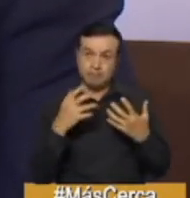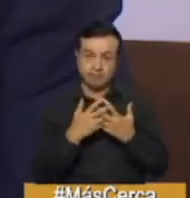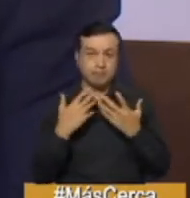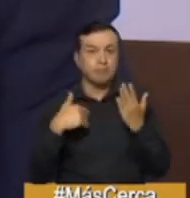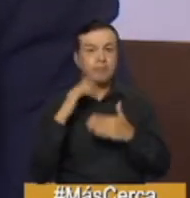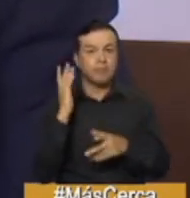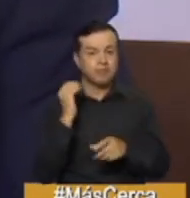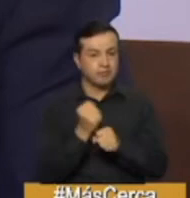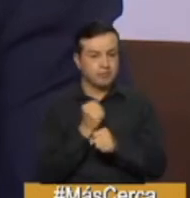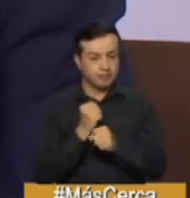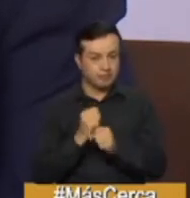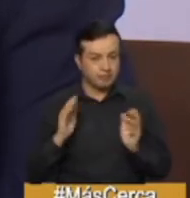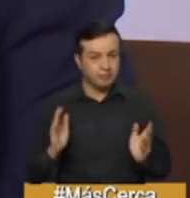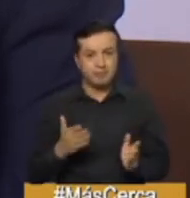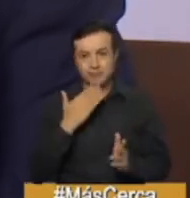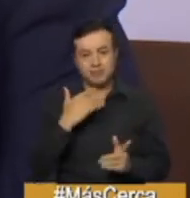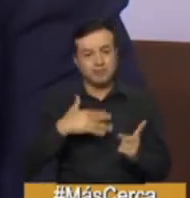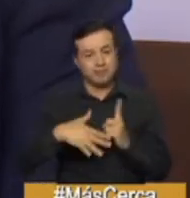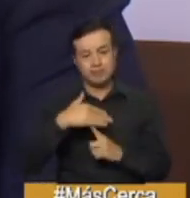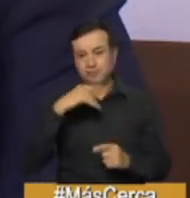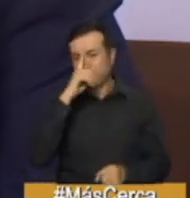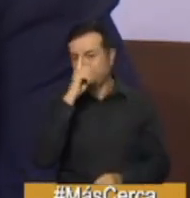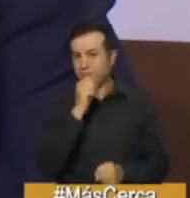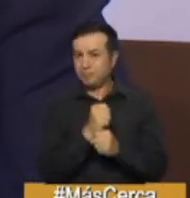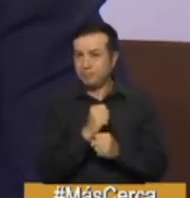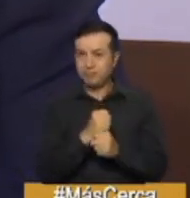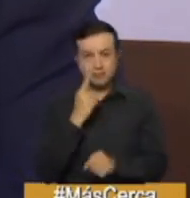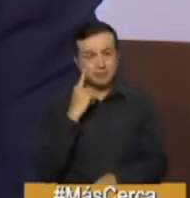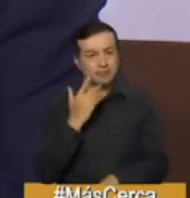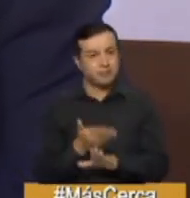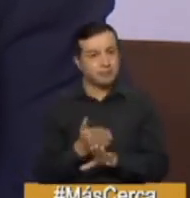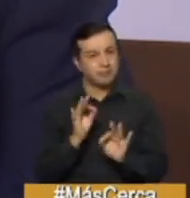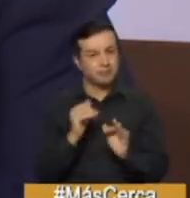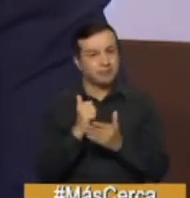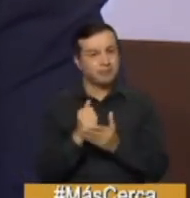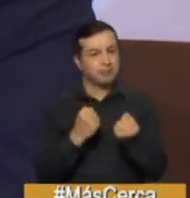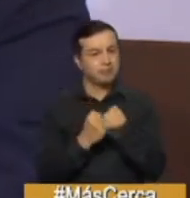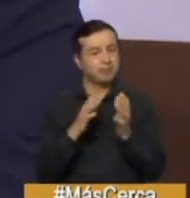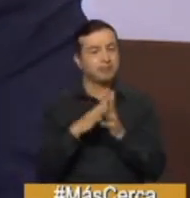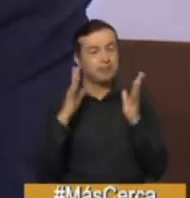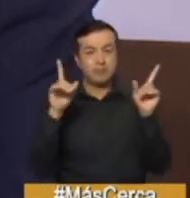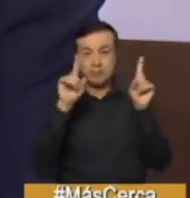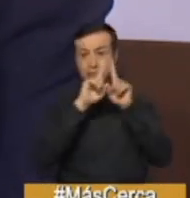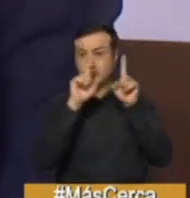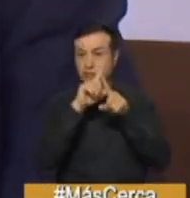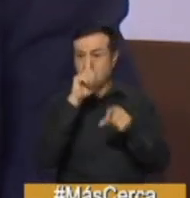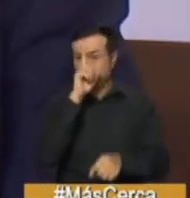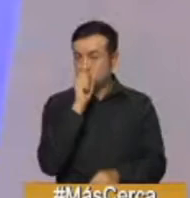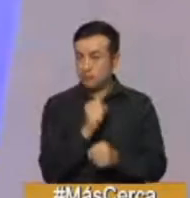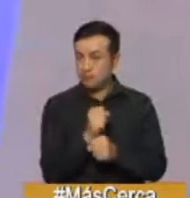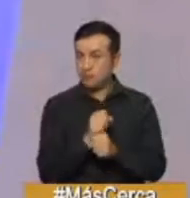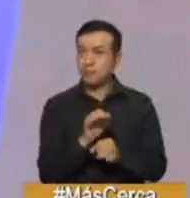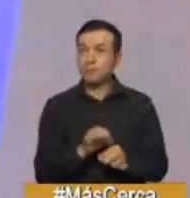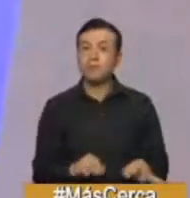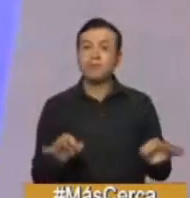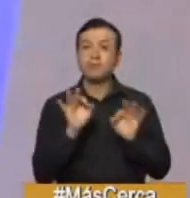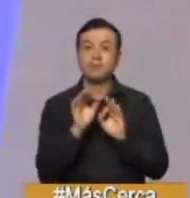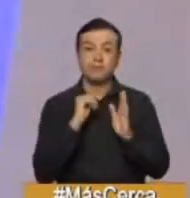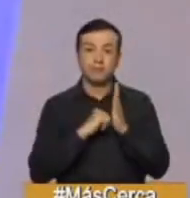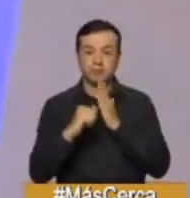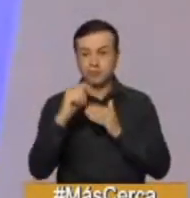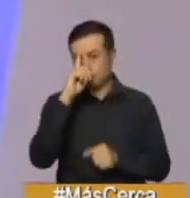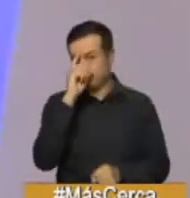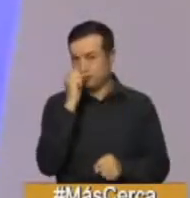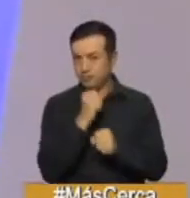darle mayor productividad dejar humanos ahora ambiente laboral y ha demostrado que tiene indudables beneficios tanto para la empresa como para los trabajados es importante que el ministerio de trabajo esté